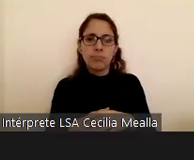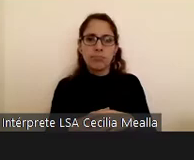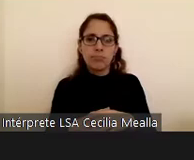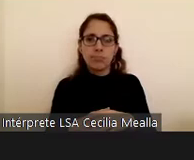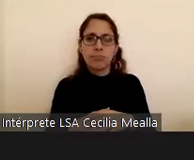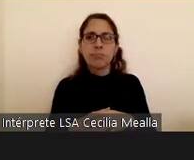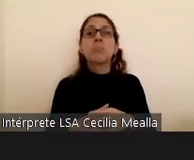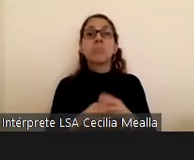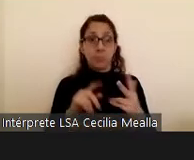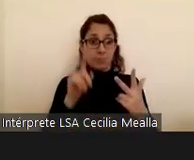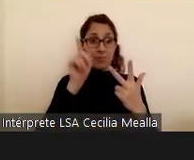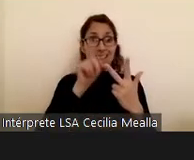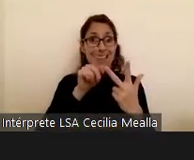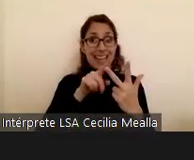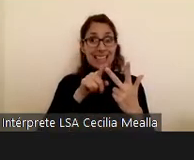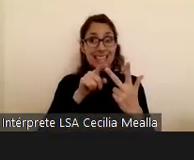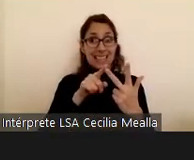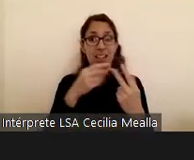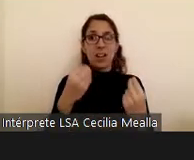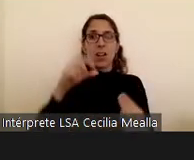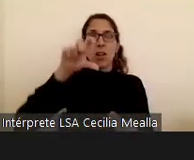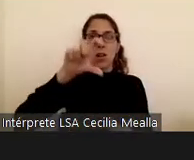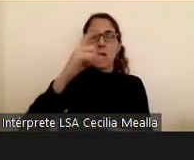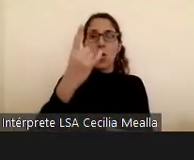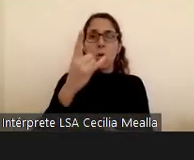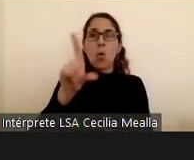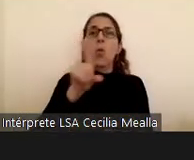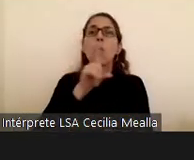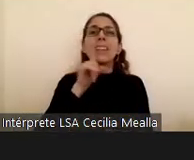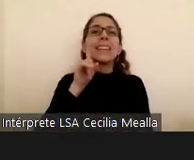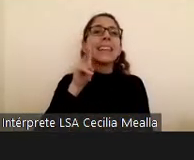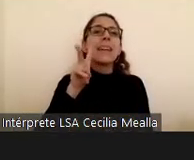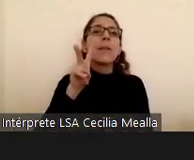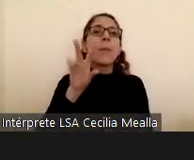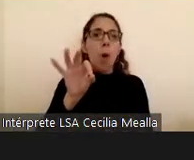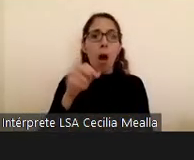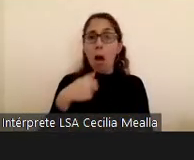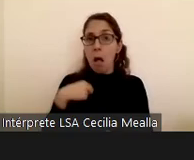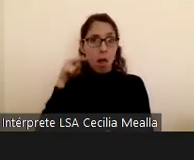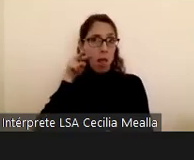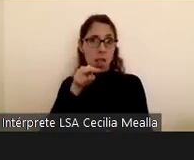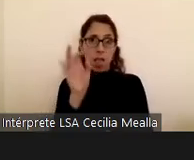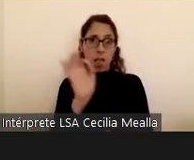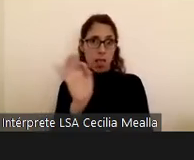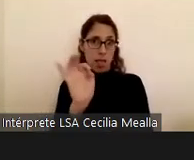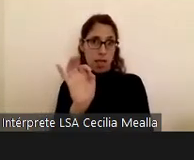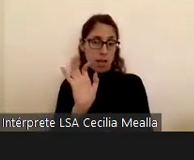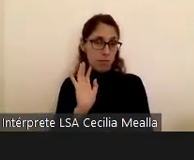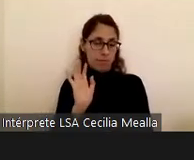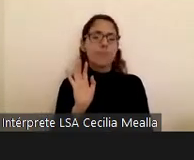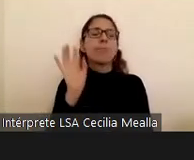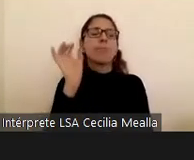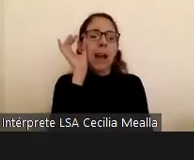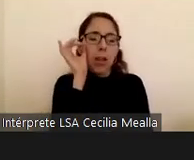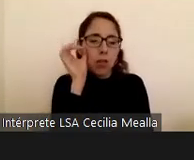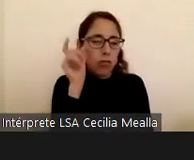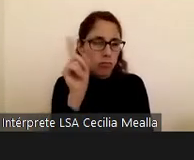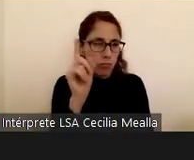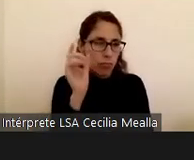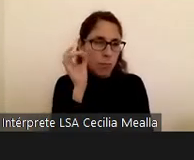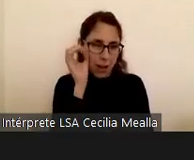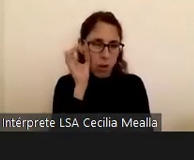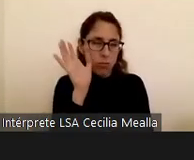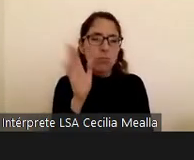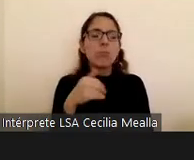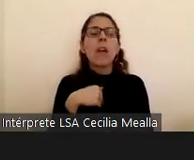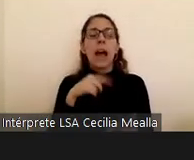Después el tercer paso es el cultivo. Ahí no hacemos la observación en el perdón, ahí sí podemos